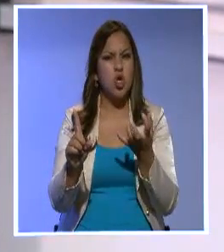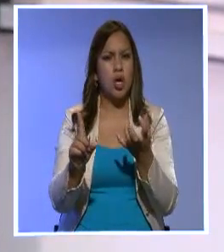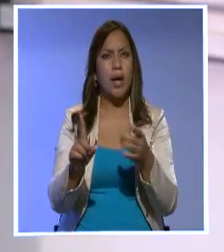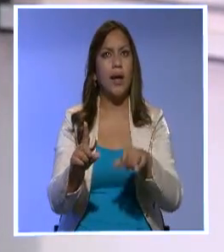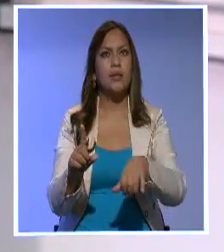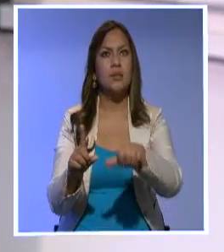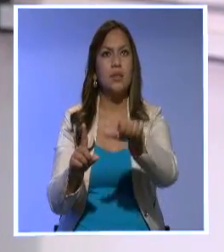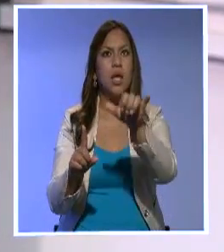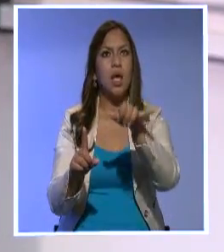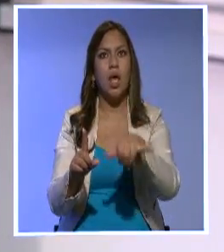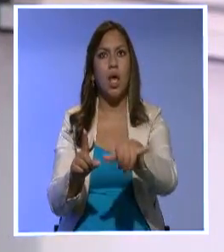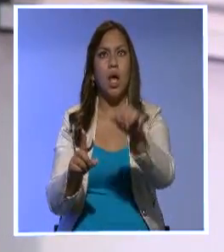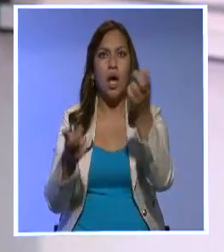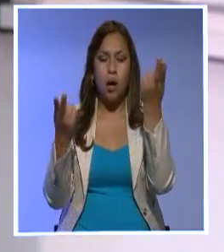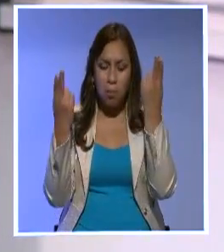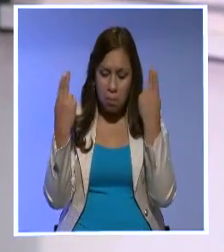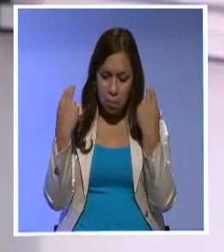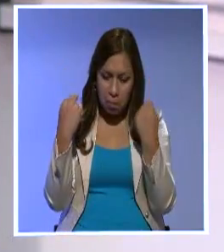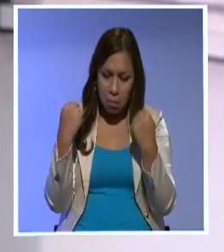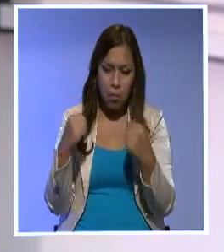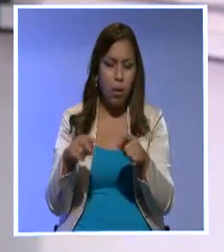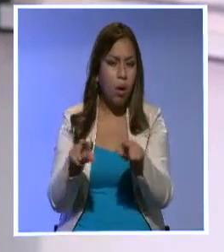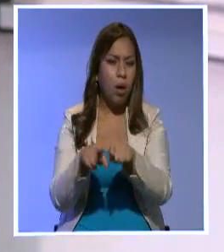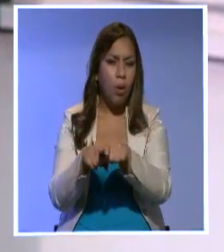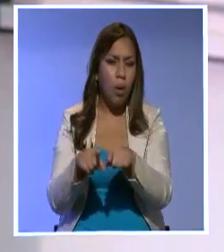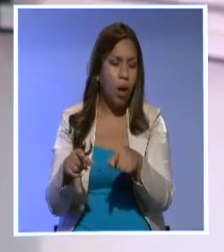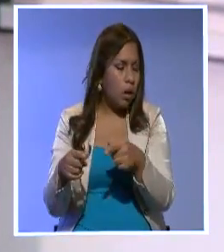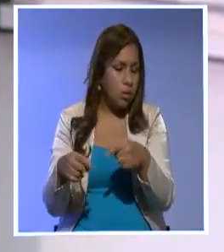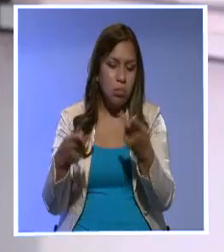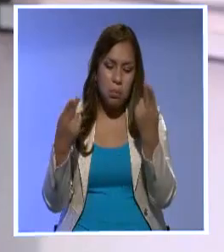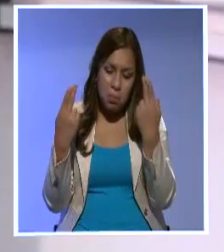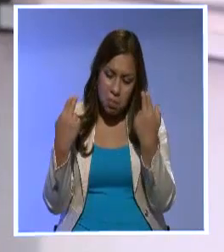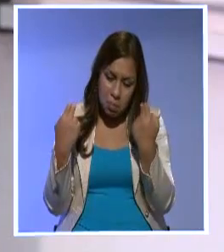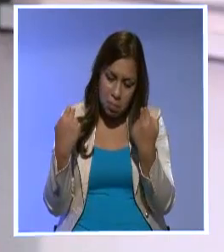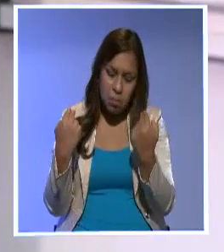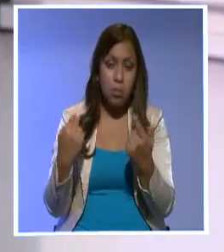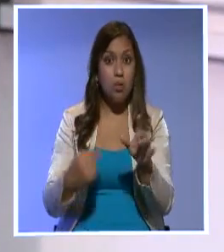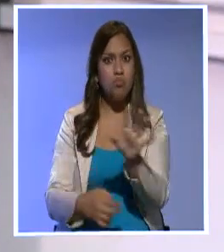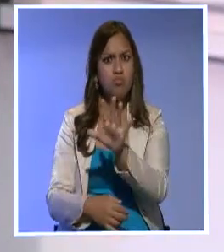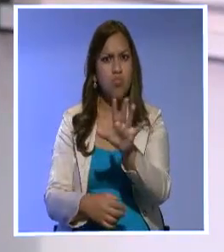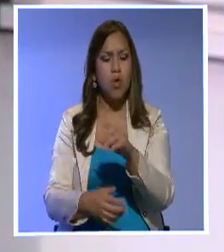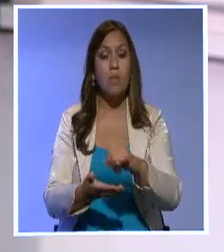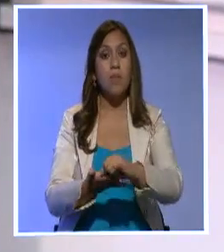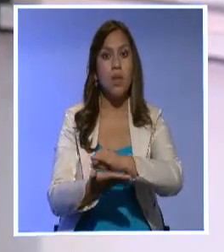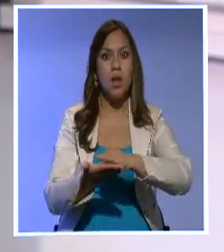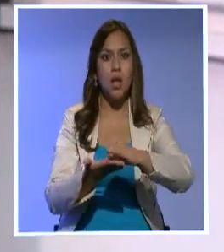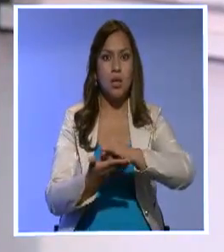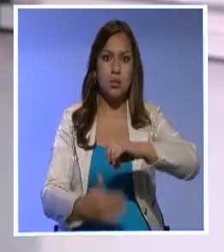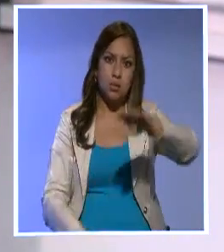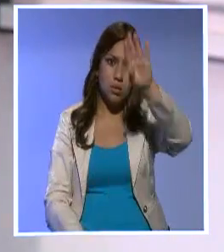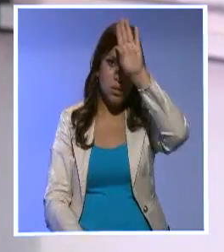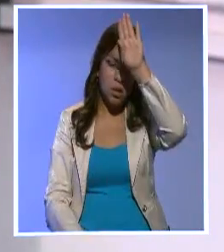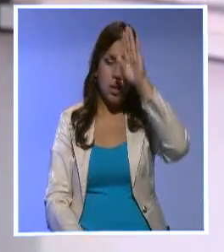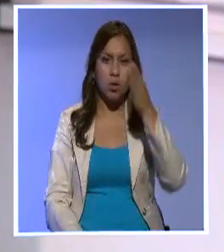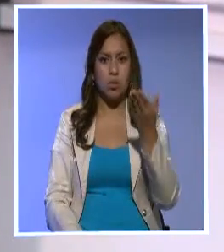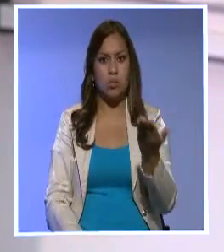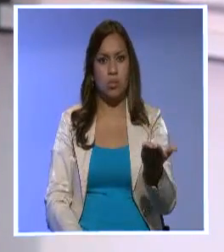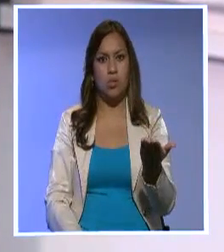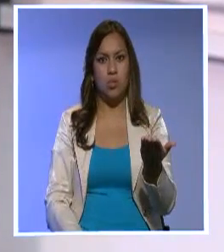el status quo que se le impuso a una isla con una potencialidad única como es la isla de cuba